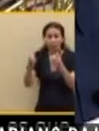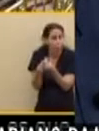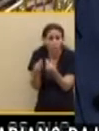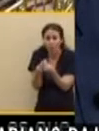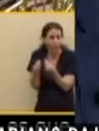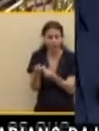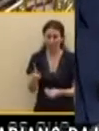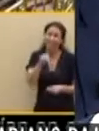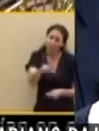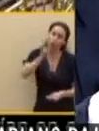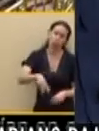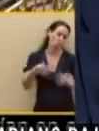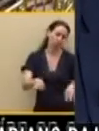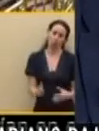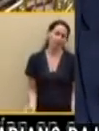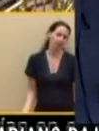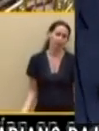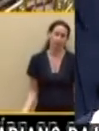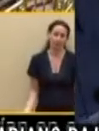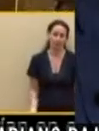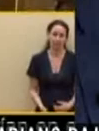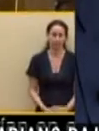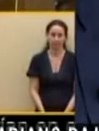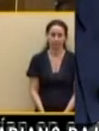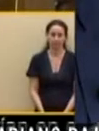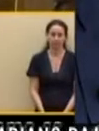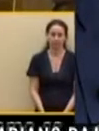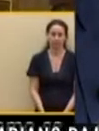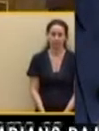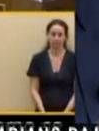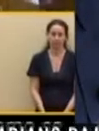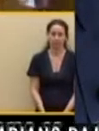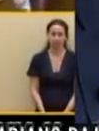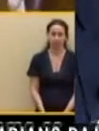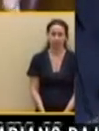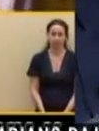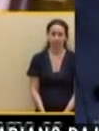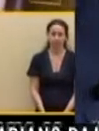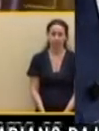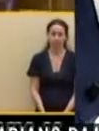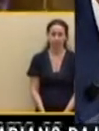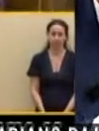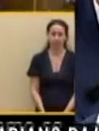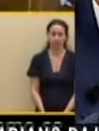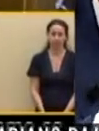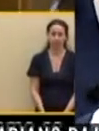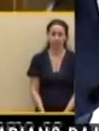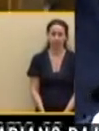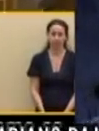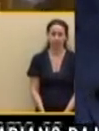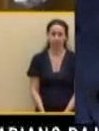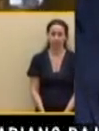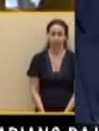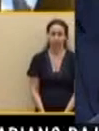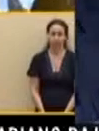claramente la razón por la cual y esto es lo que no explica ningún momento iglesias